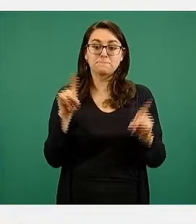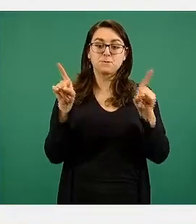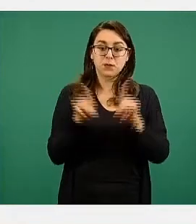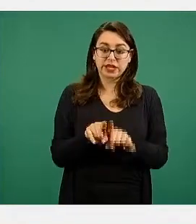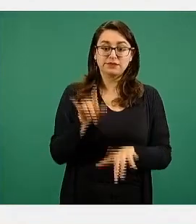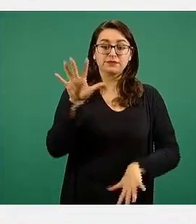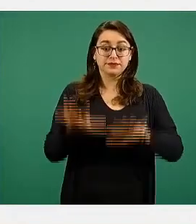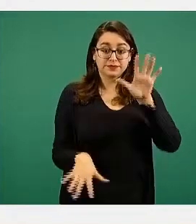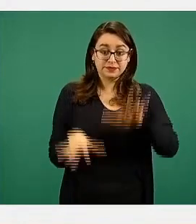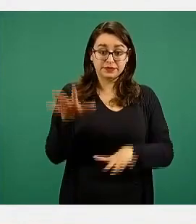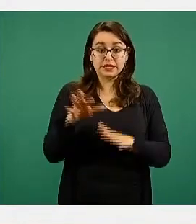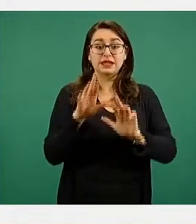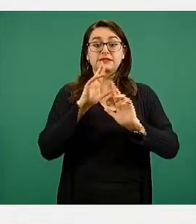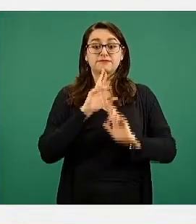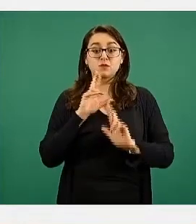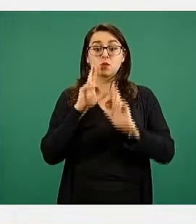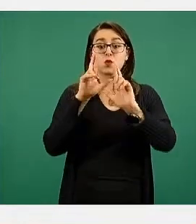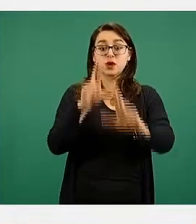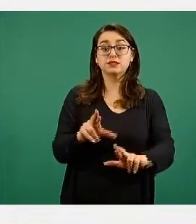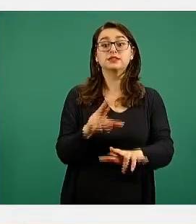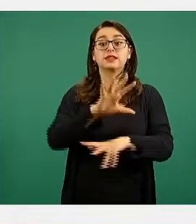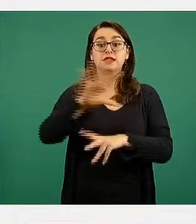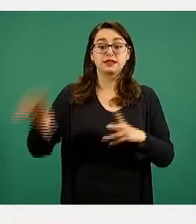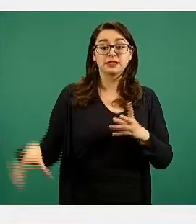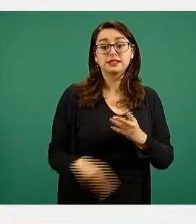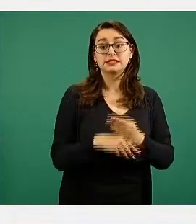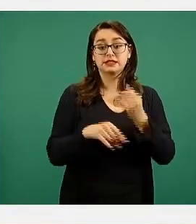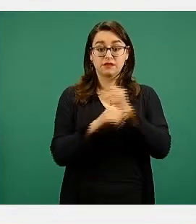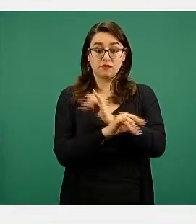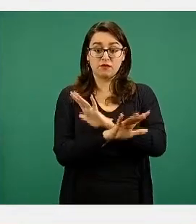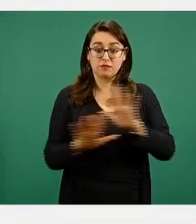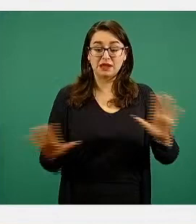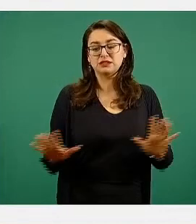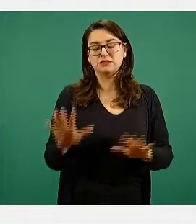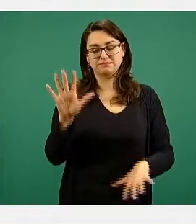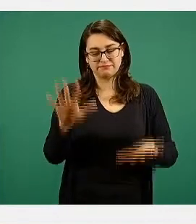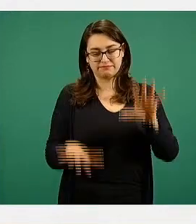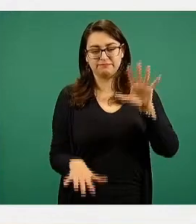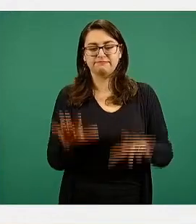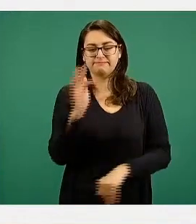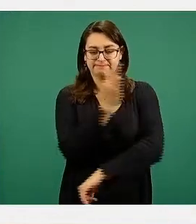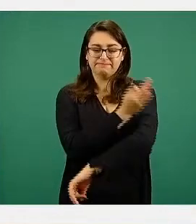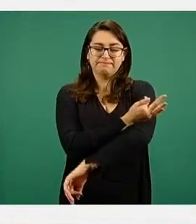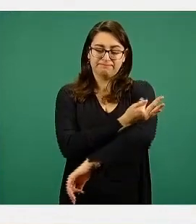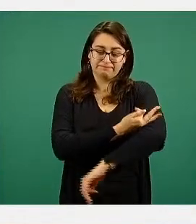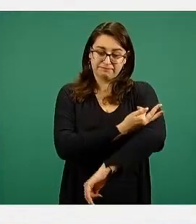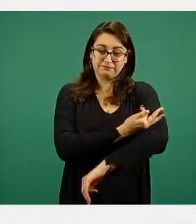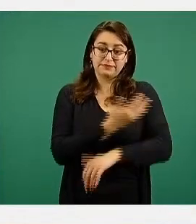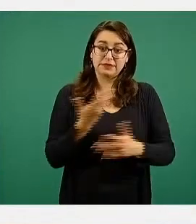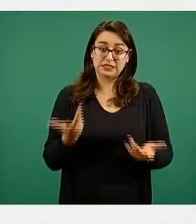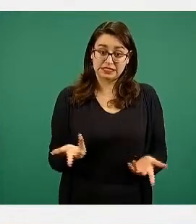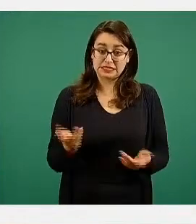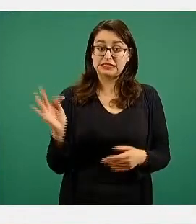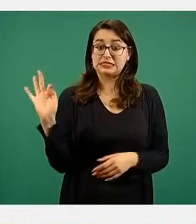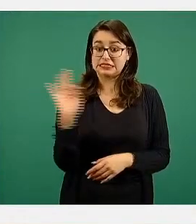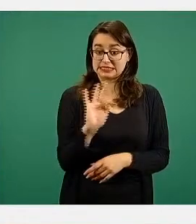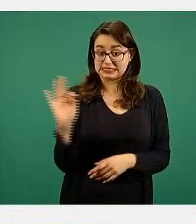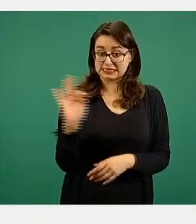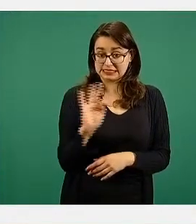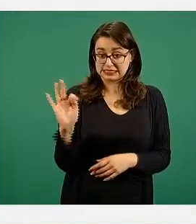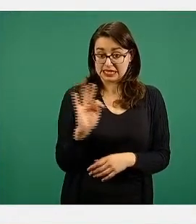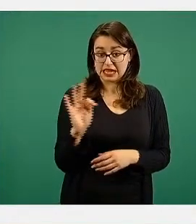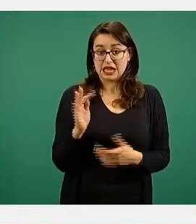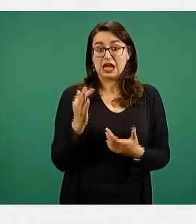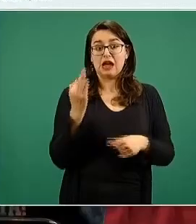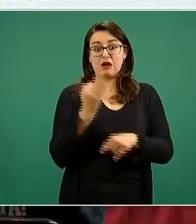puede jugar un papel importante en estas últimas fechas y probablemente haya una